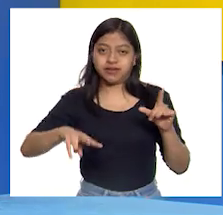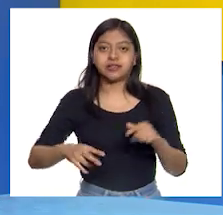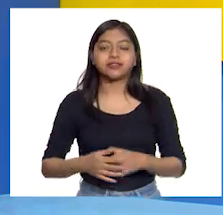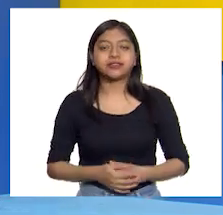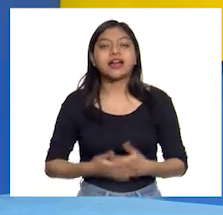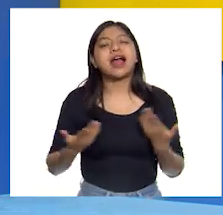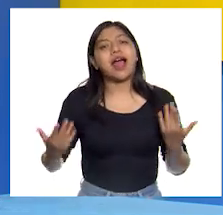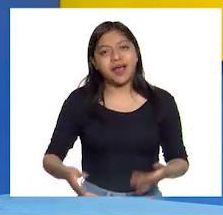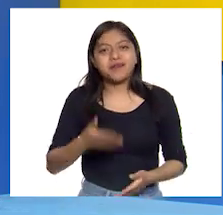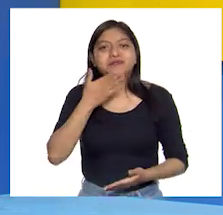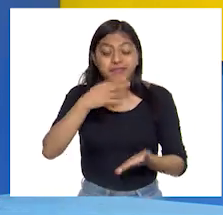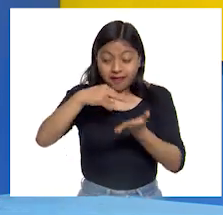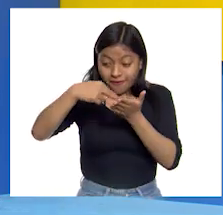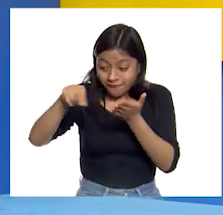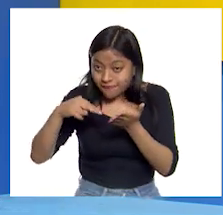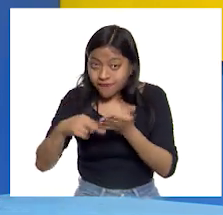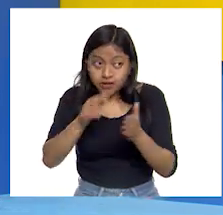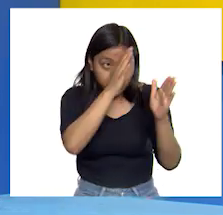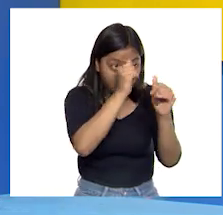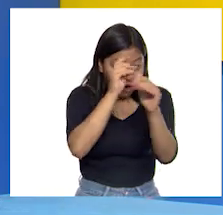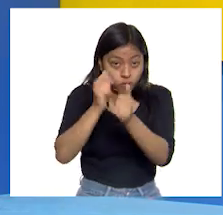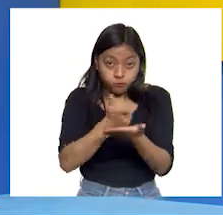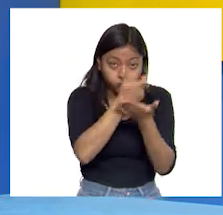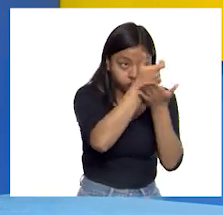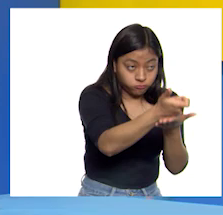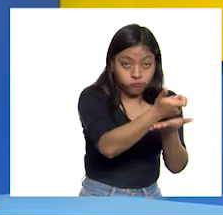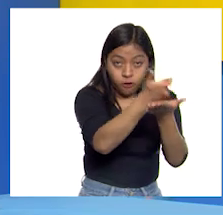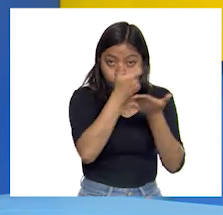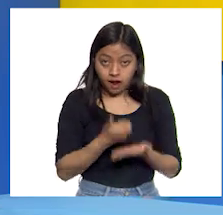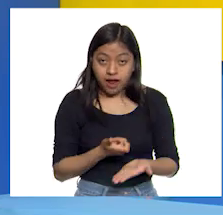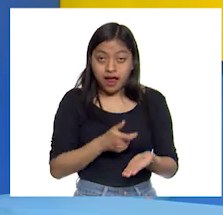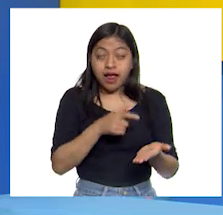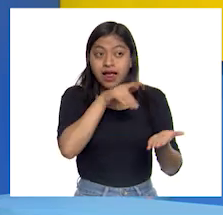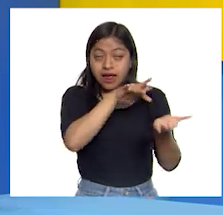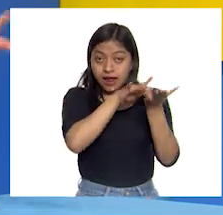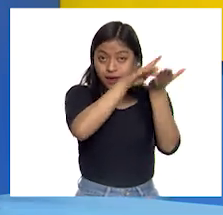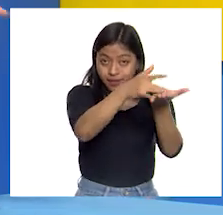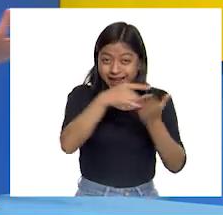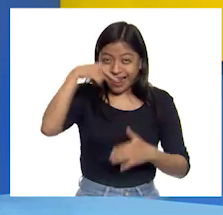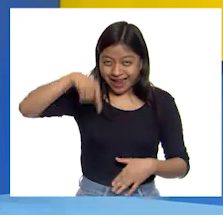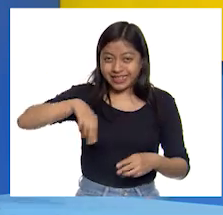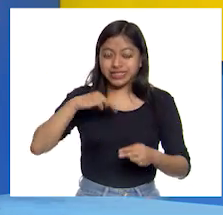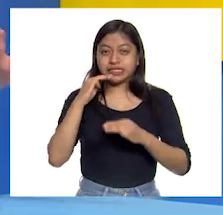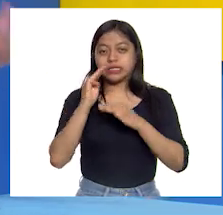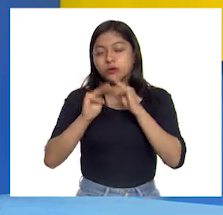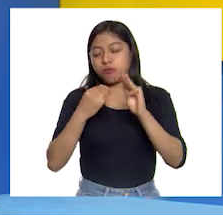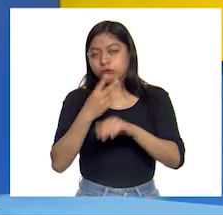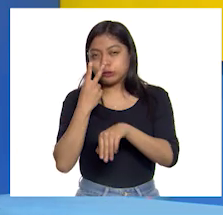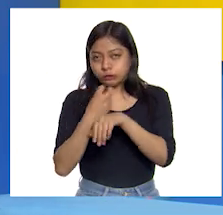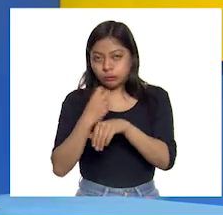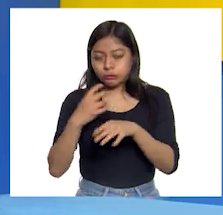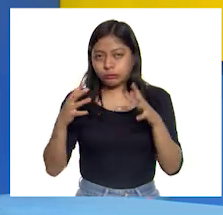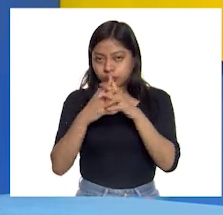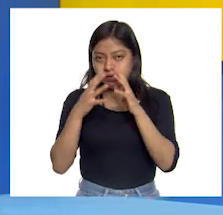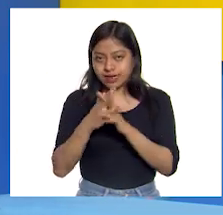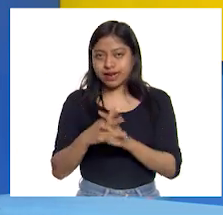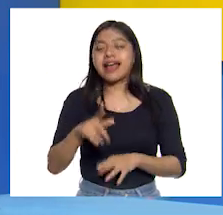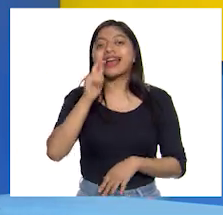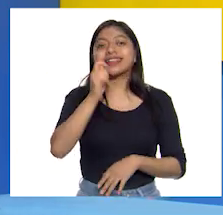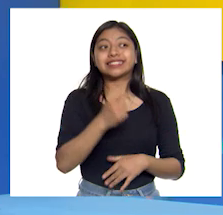firma de los convenios de cooperación económica justo durante la Segunda Guerra Mundial que la relación entre México y Estados Unidos